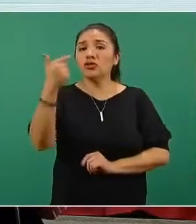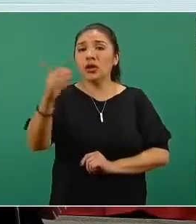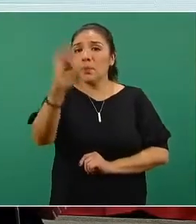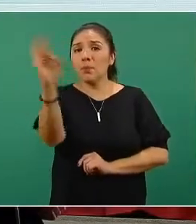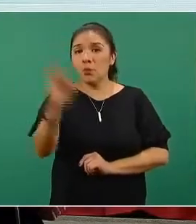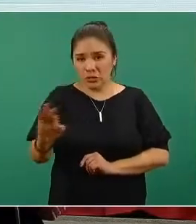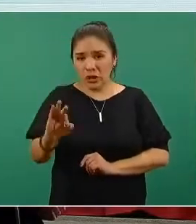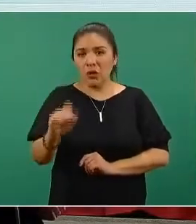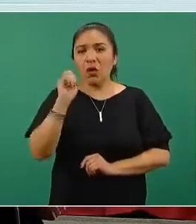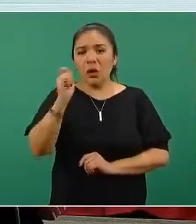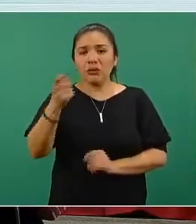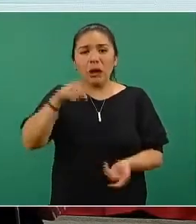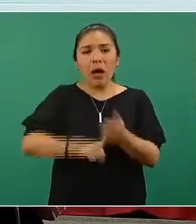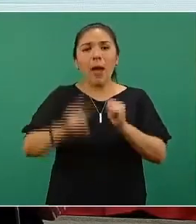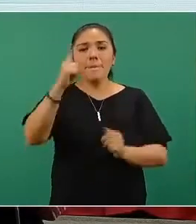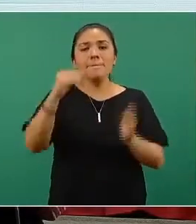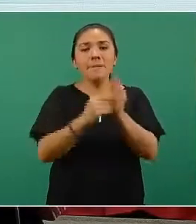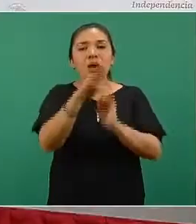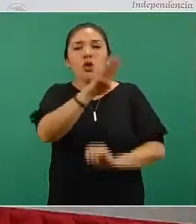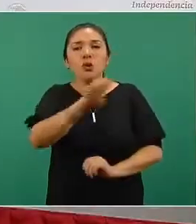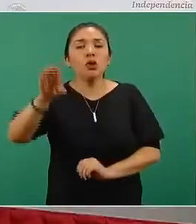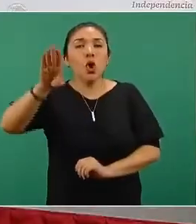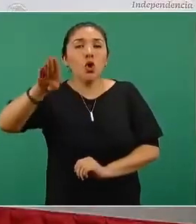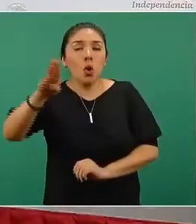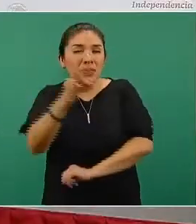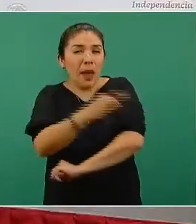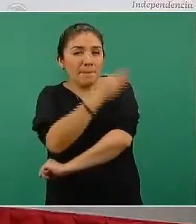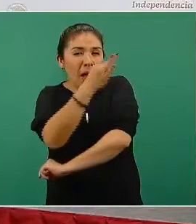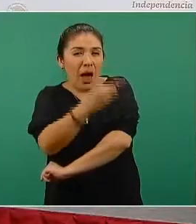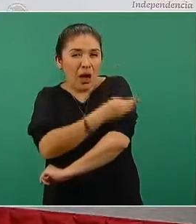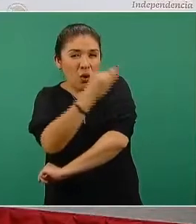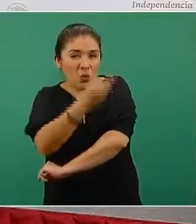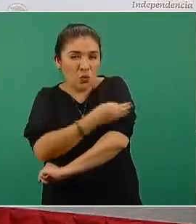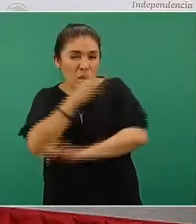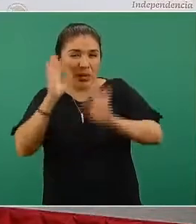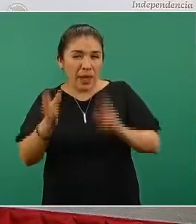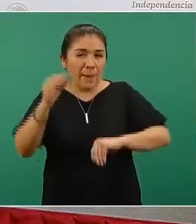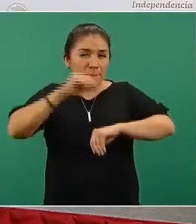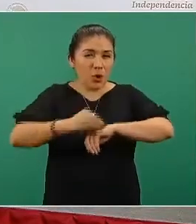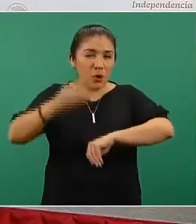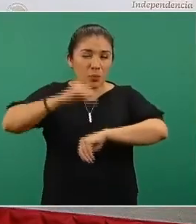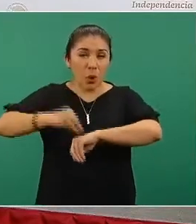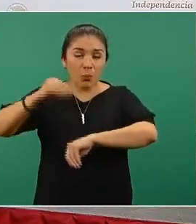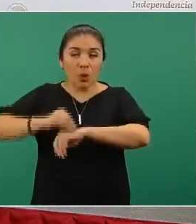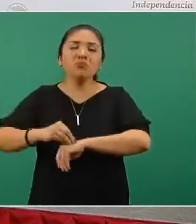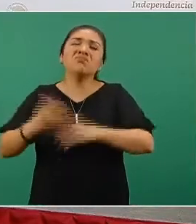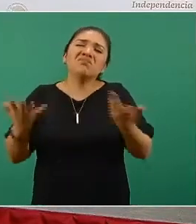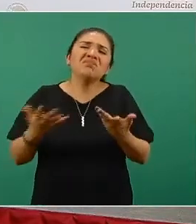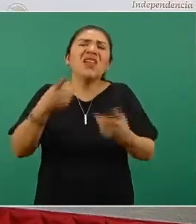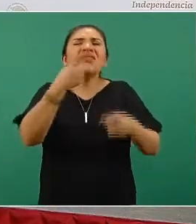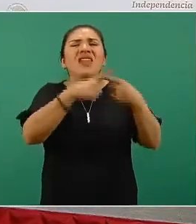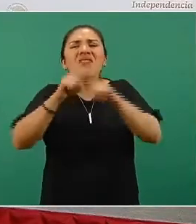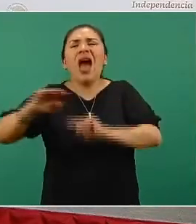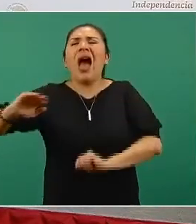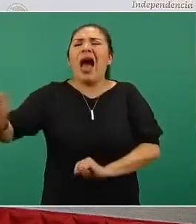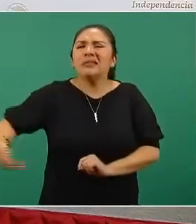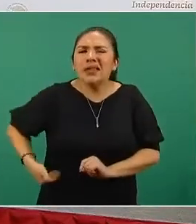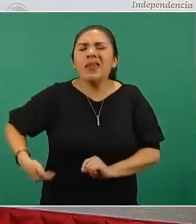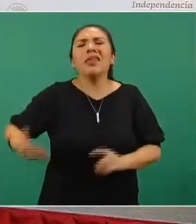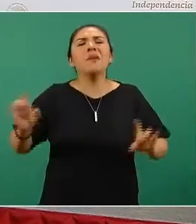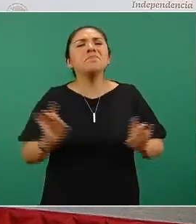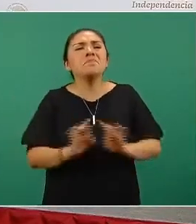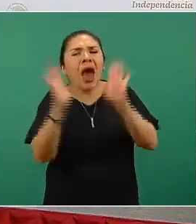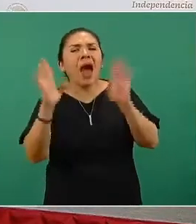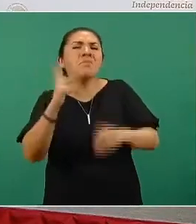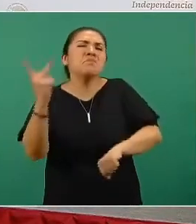0.07%, 1990 de todas las opciones que se han reportado por diferentes accidentes que se tienen a veces